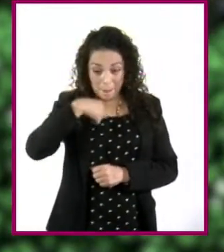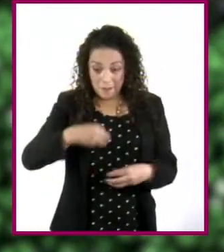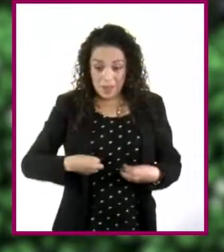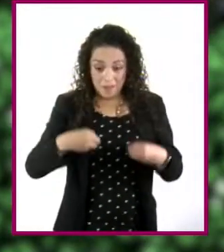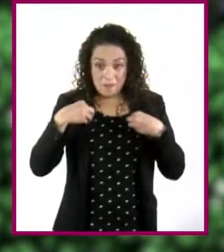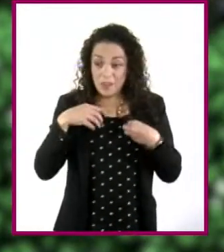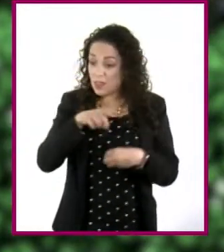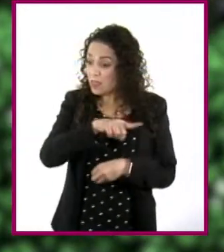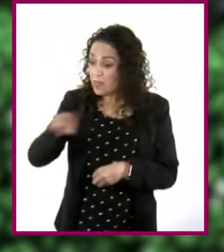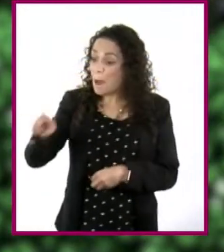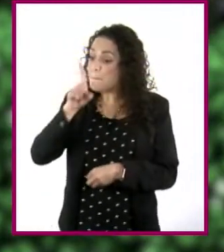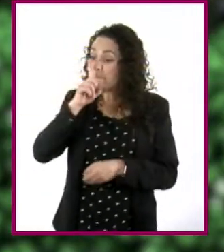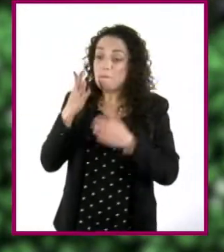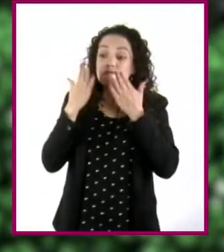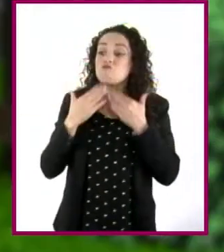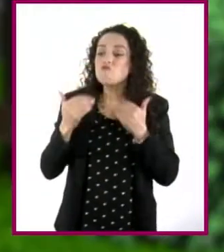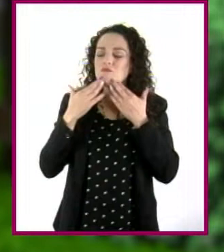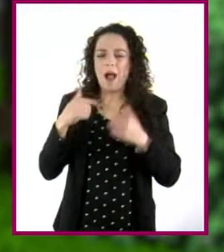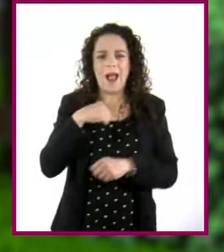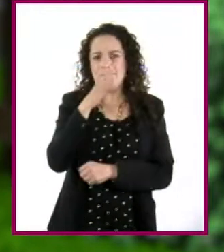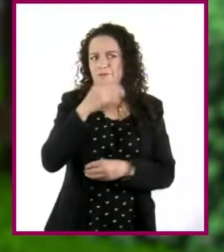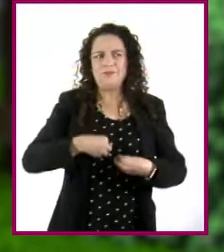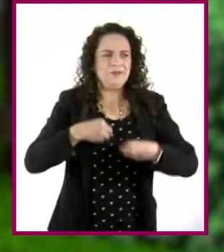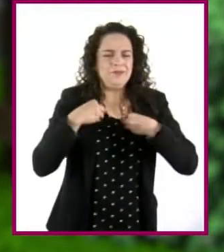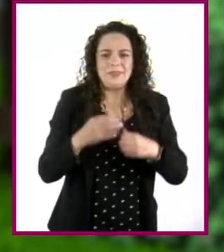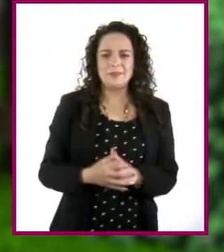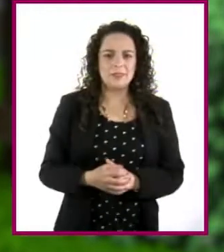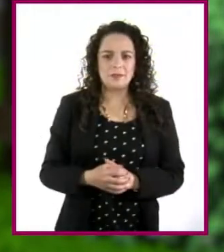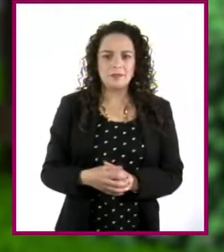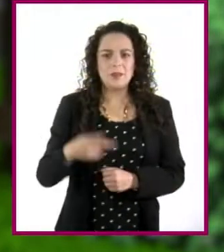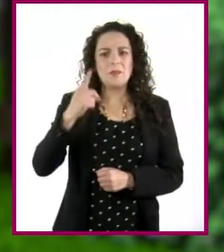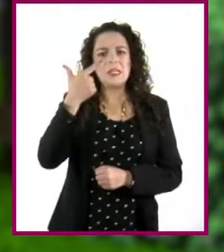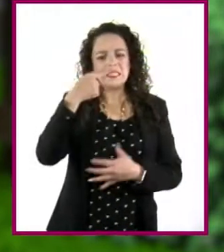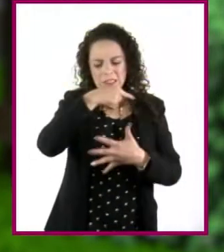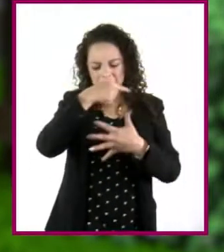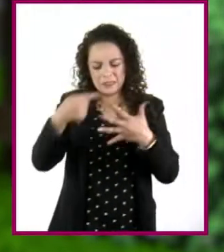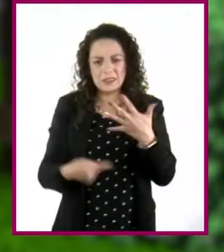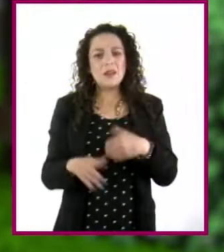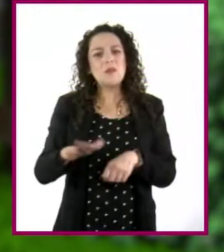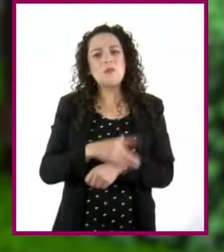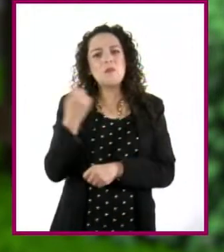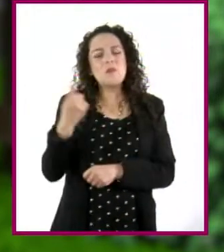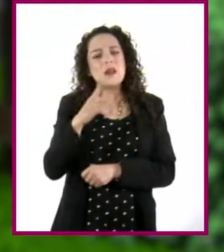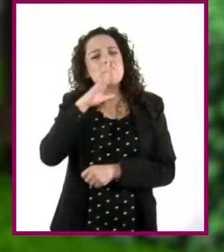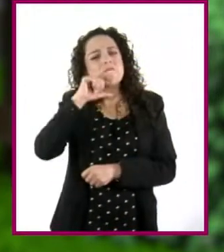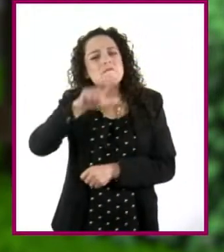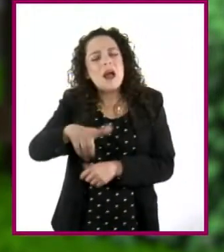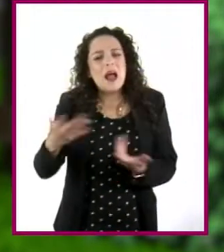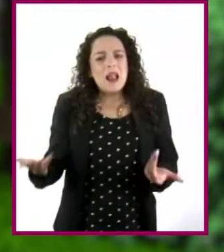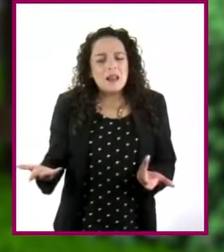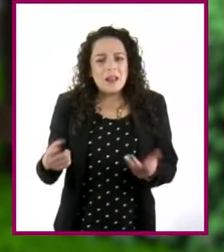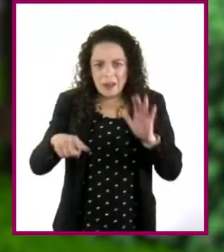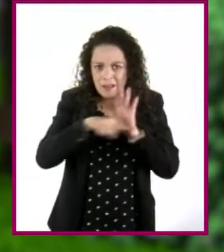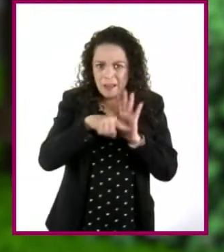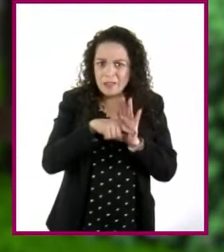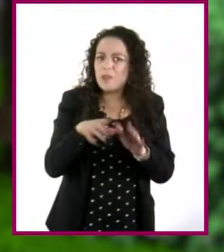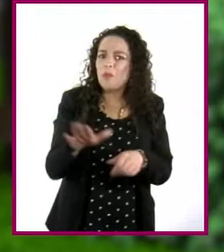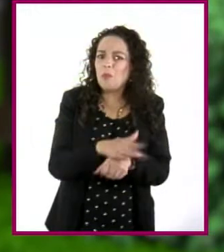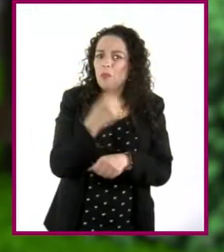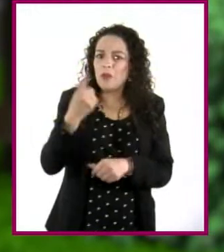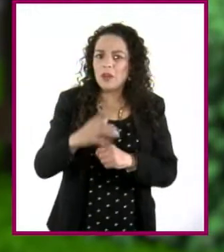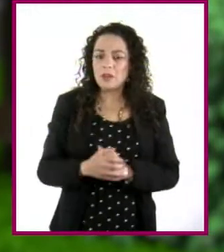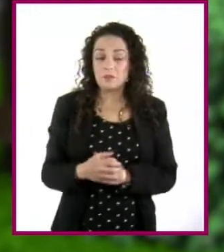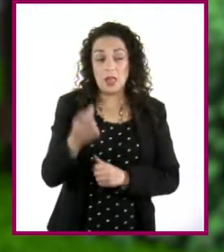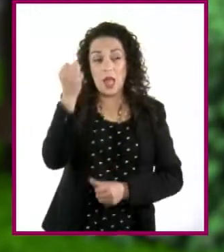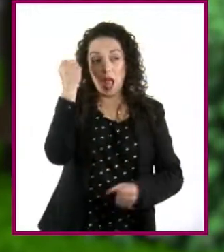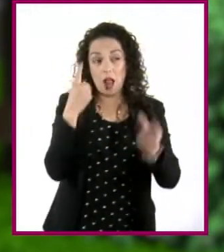nunca haya sentido al menos uno de los 7. Pero, ¿por qué son tan malos? Bueno, en algunos casos me queda más o menos